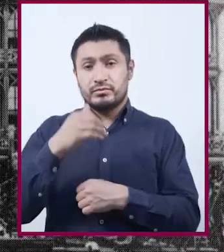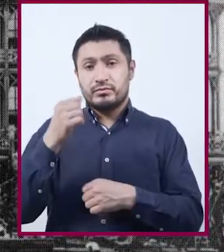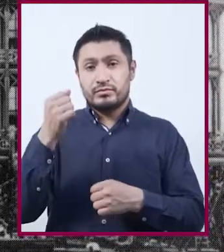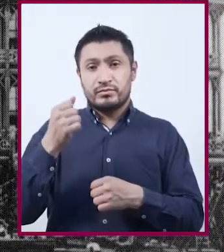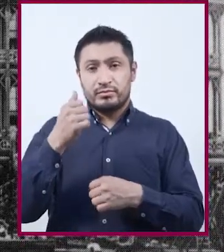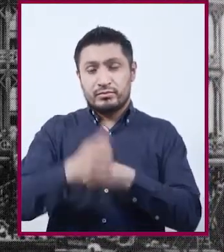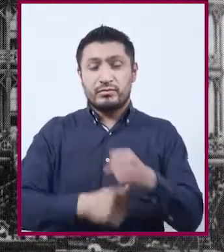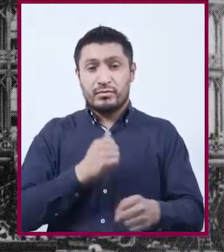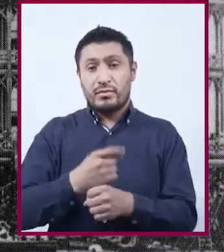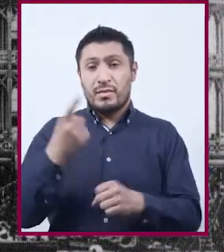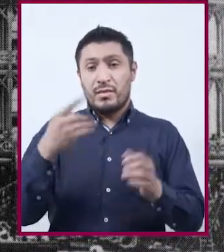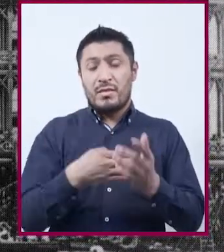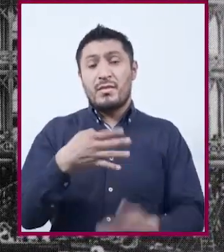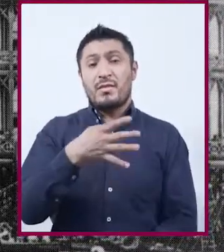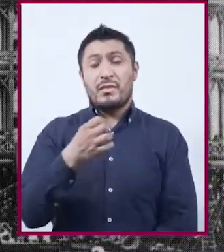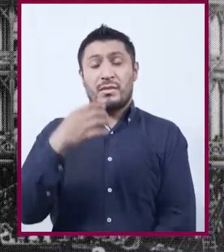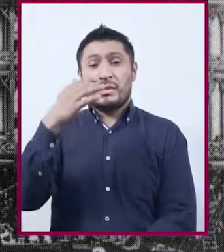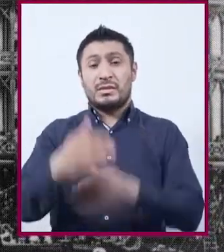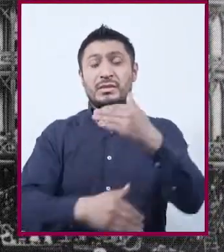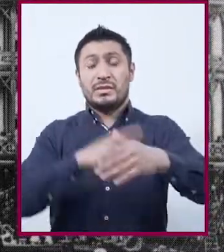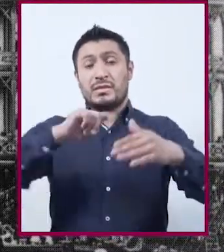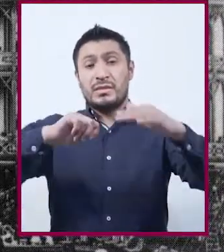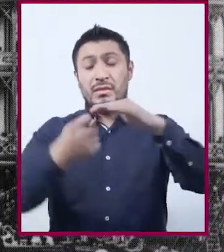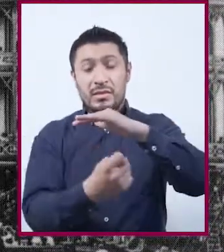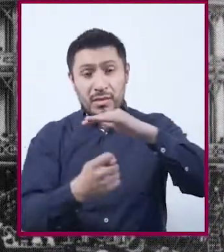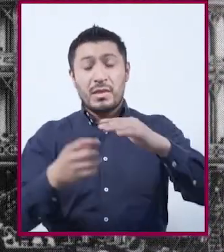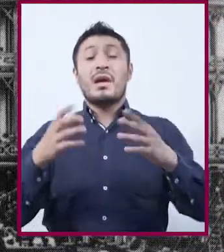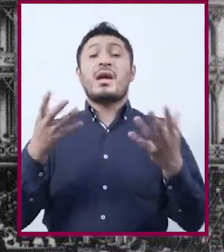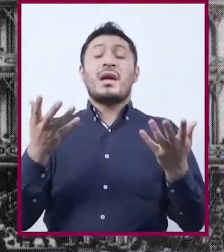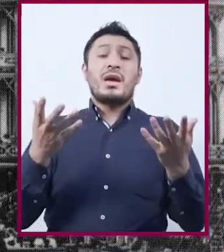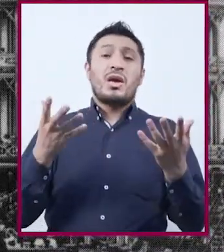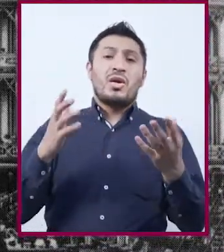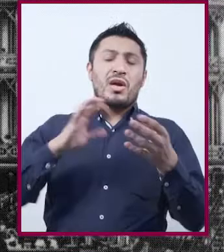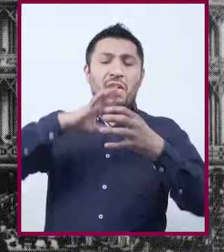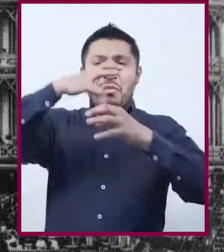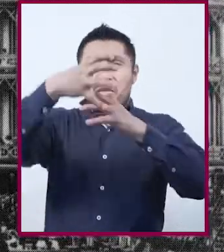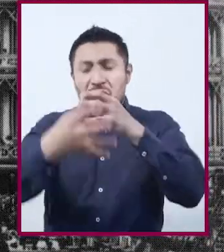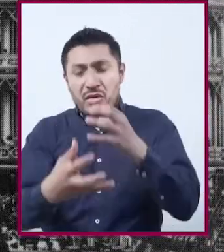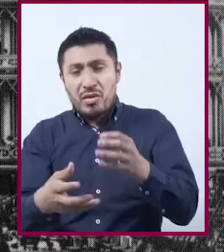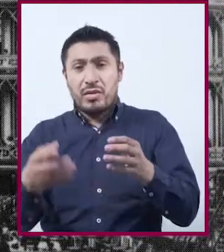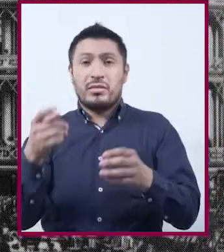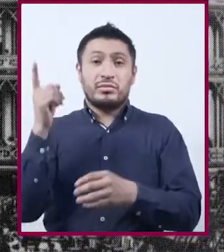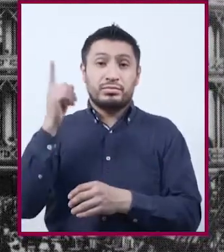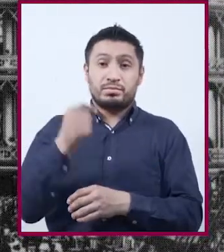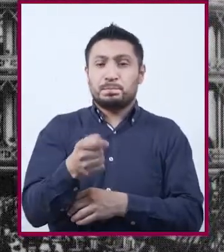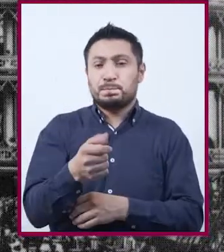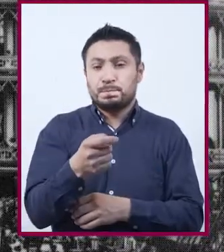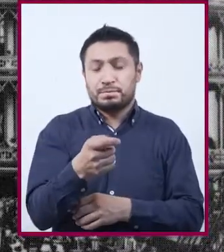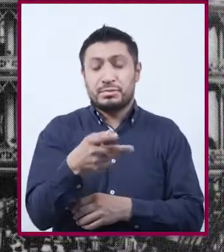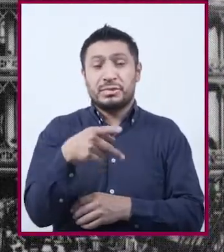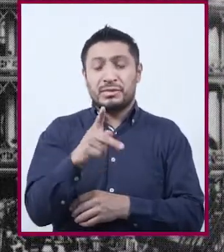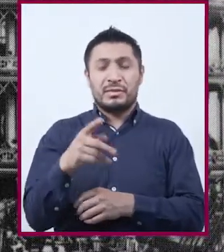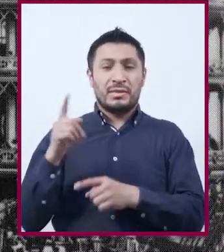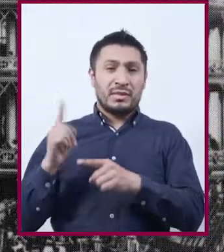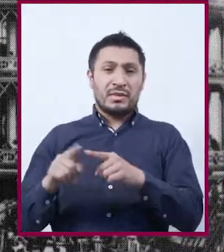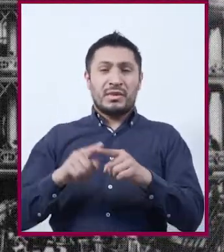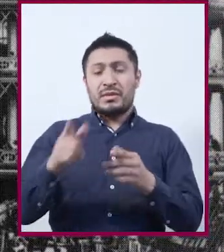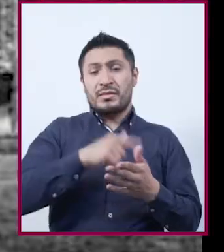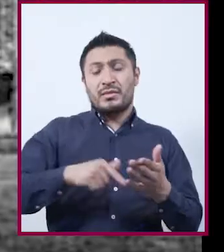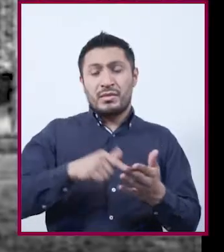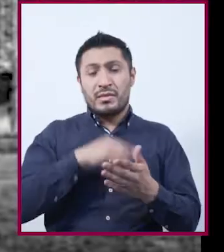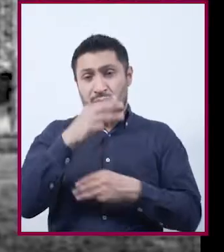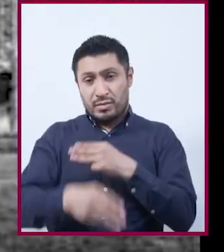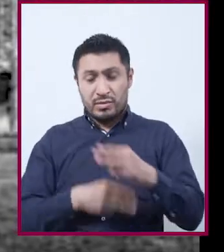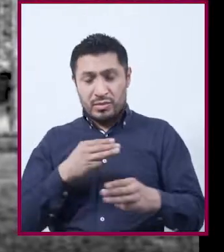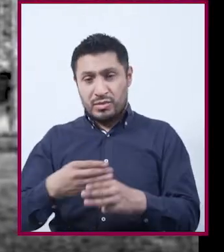Para el año de 1900, los avances en meteorología y predicción del tiempo eran aún limitados. Aunque en varias